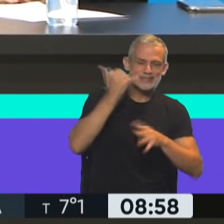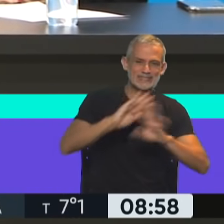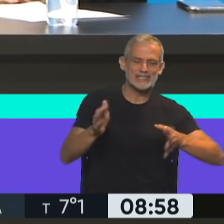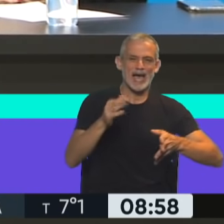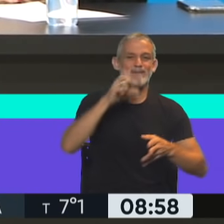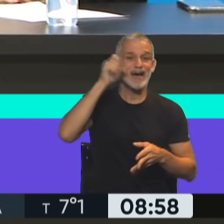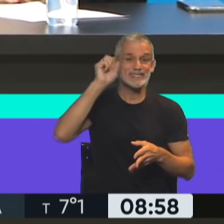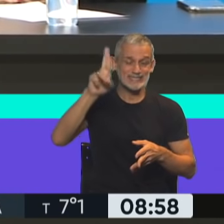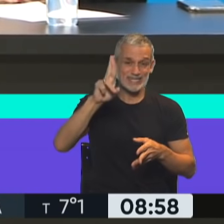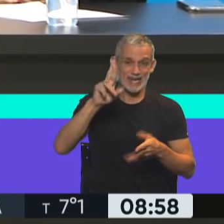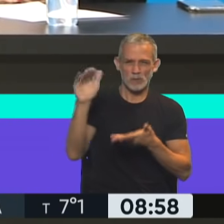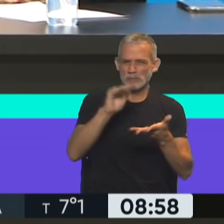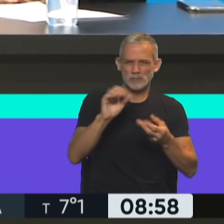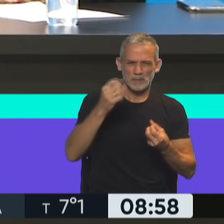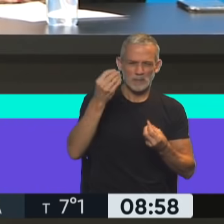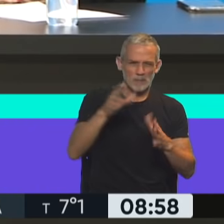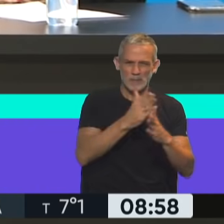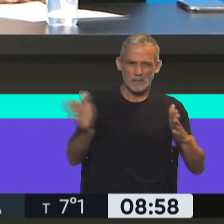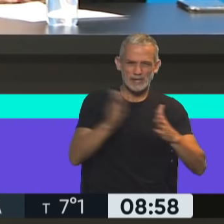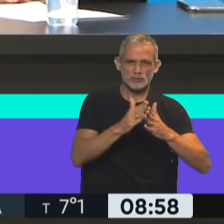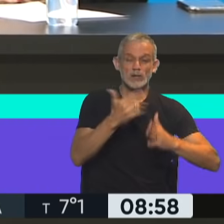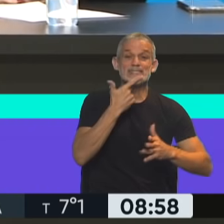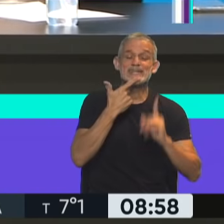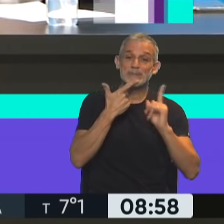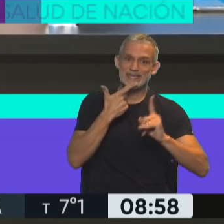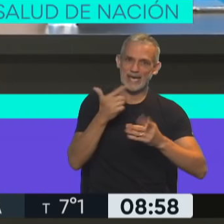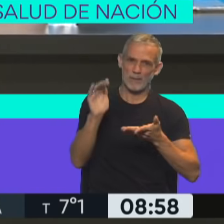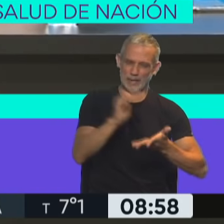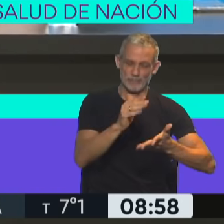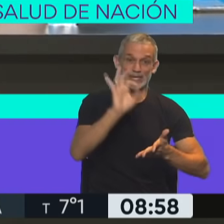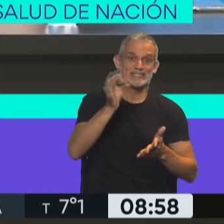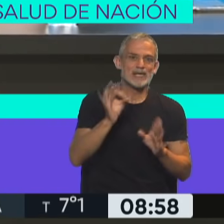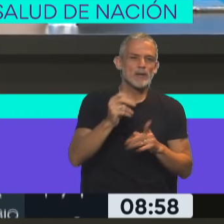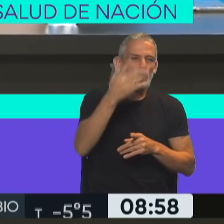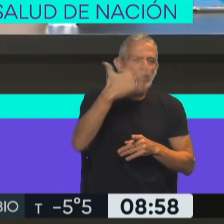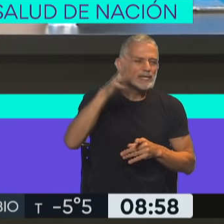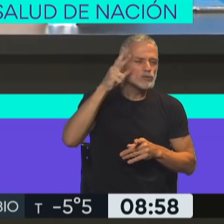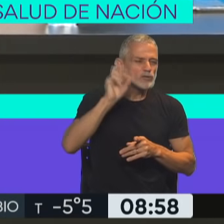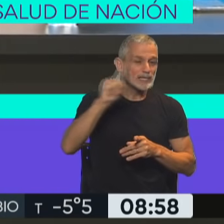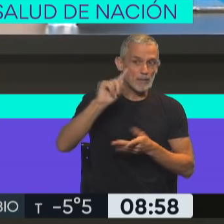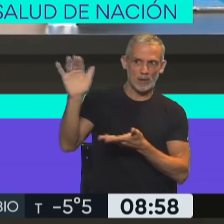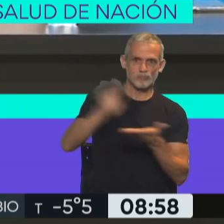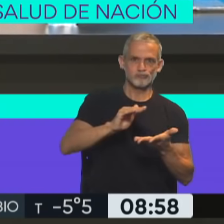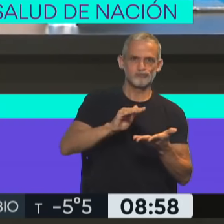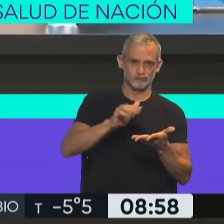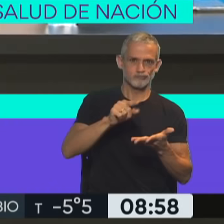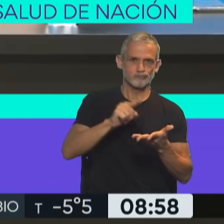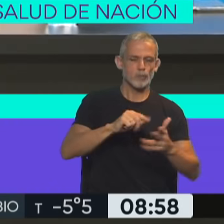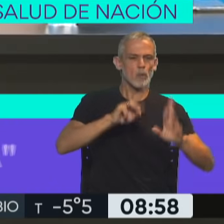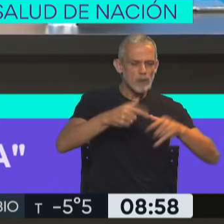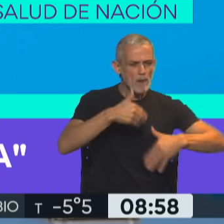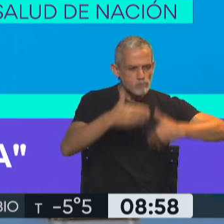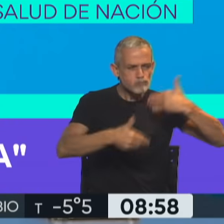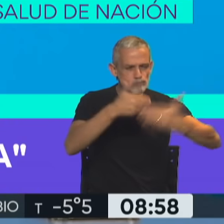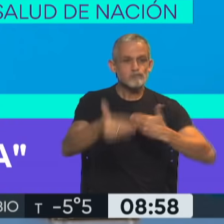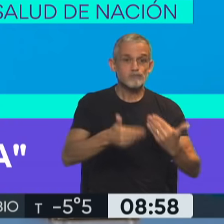vacuna de Pfizer, que fue a principios de septiembre, sabiendo estas 580.000 dosis, se fue avanzando